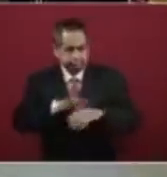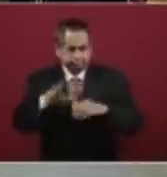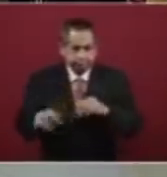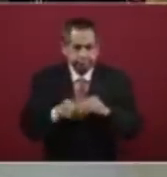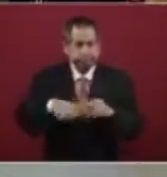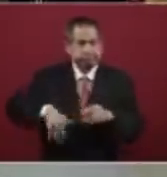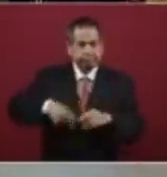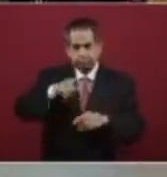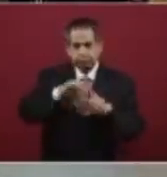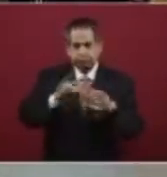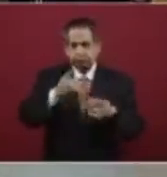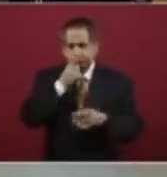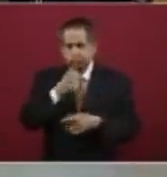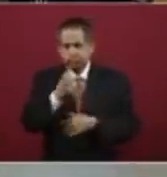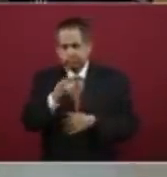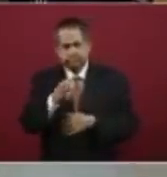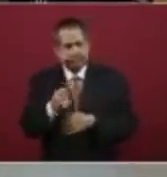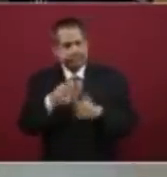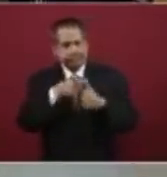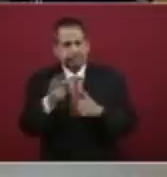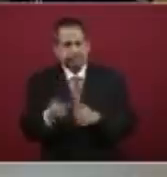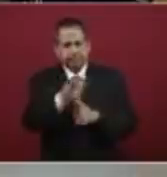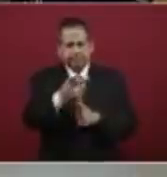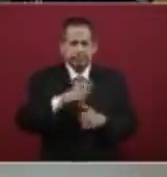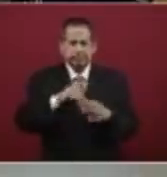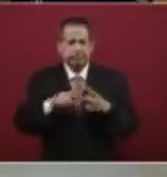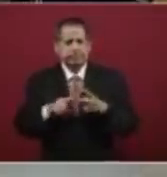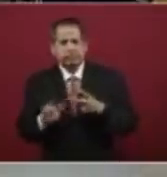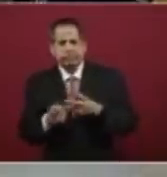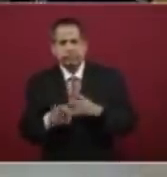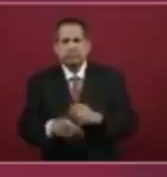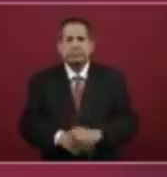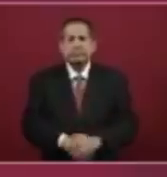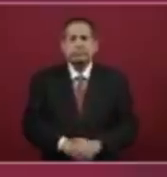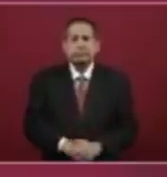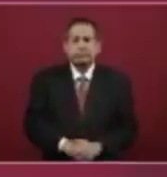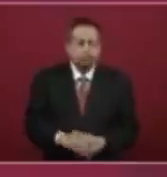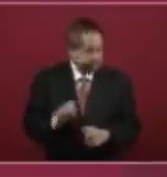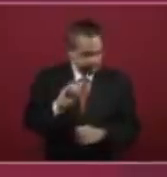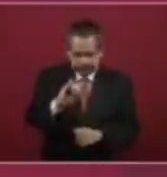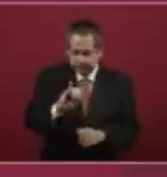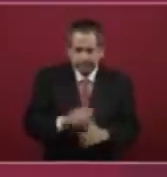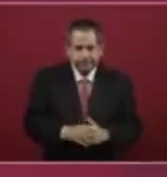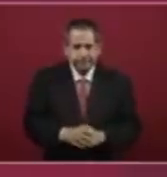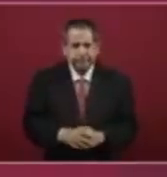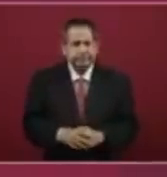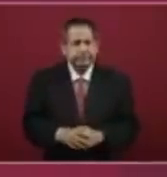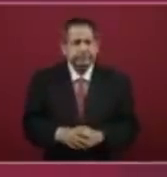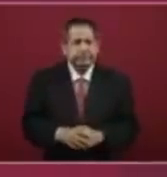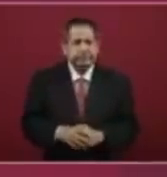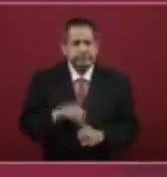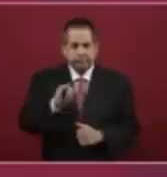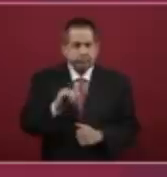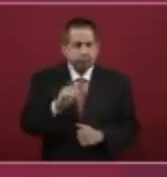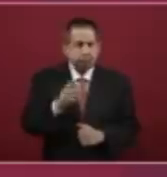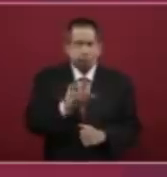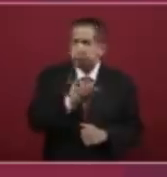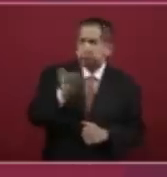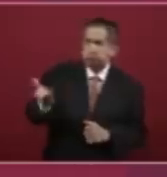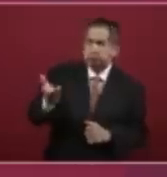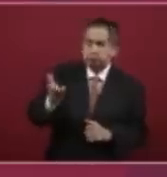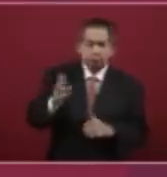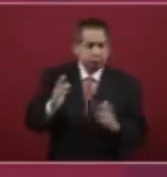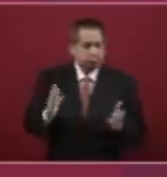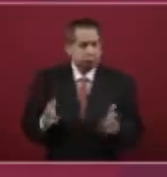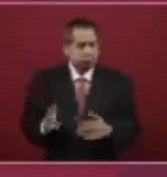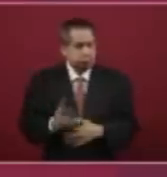esto que usted ha señalado? Esa es mi primera pregunta y tengo una más. Pues sí, es cosa de que se solicite